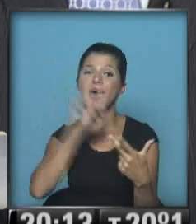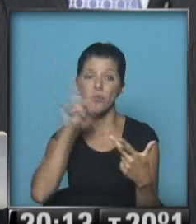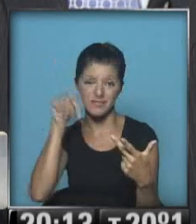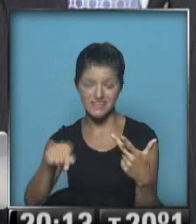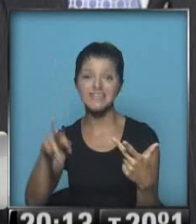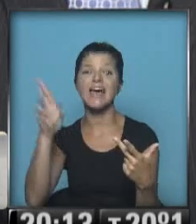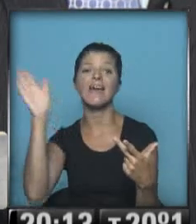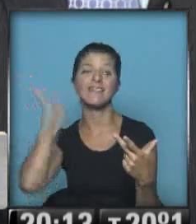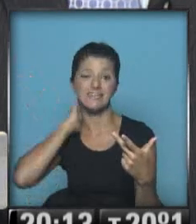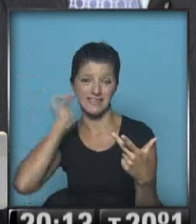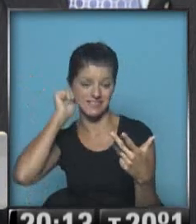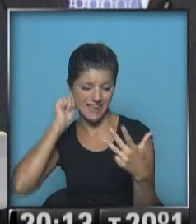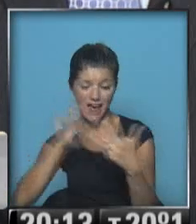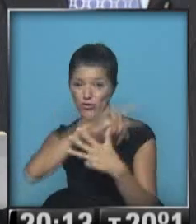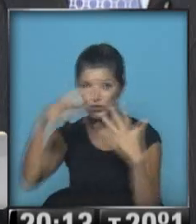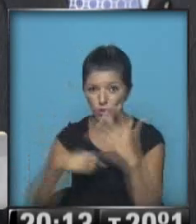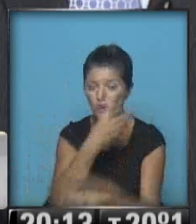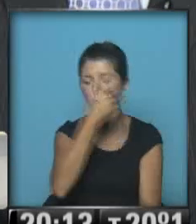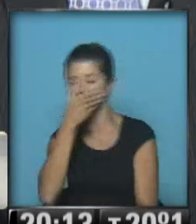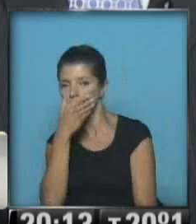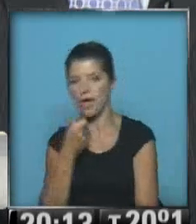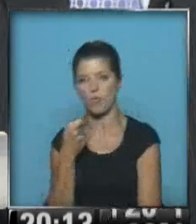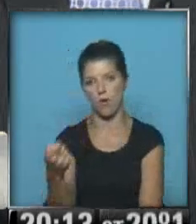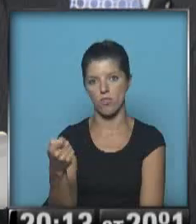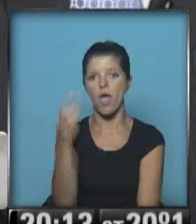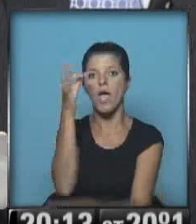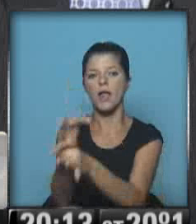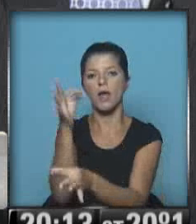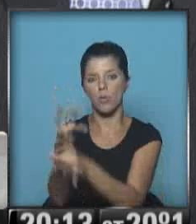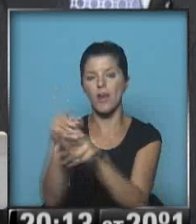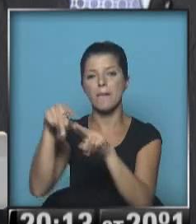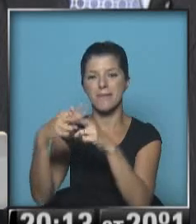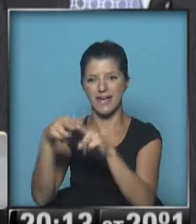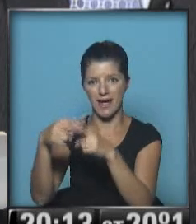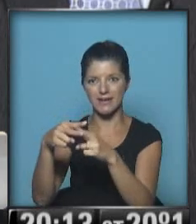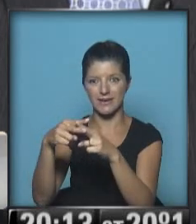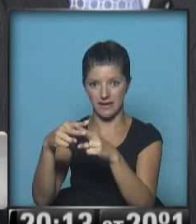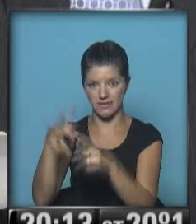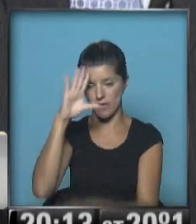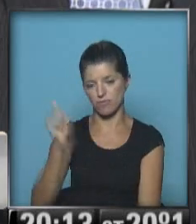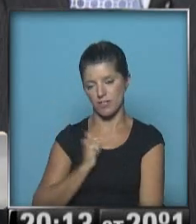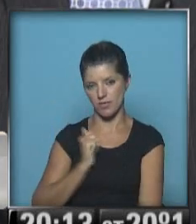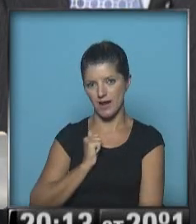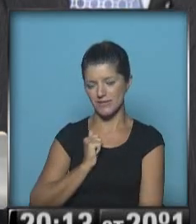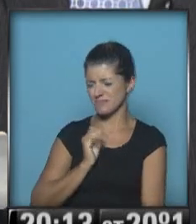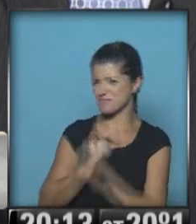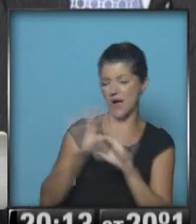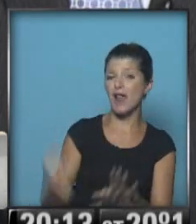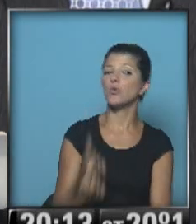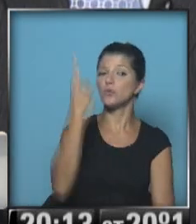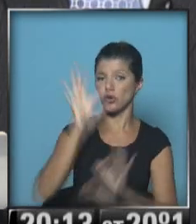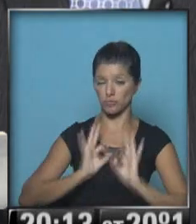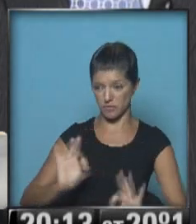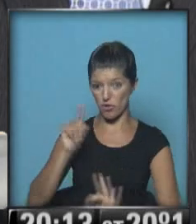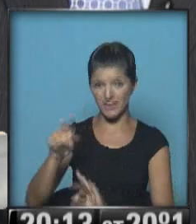años y habían sido asesinados en la escuela de mecánica de la armada indigna El Único sobreviviente de esa